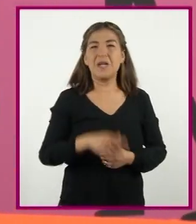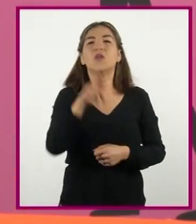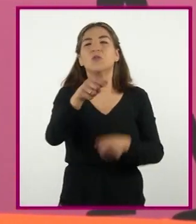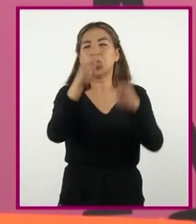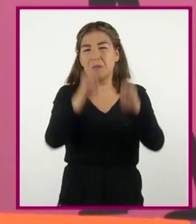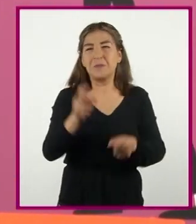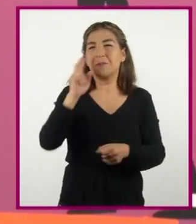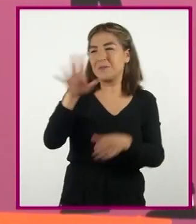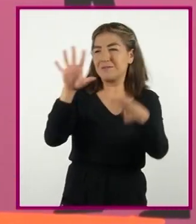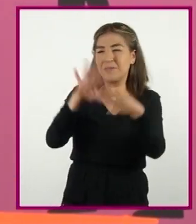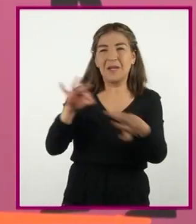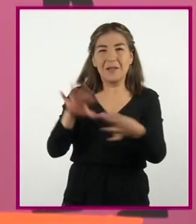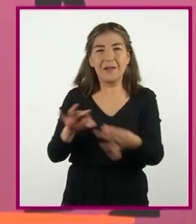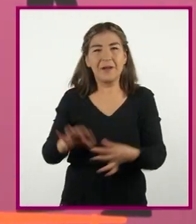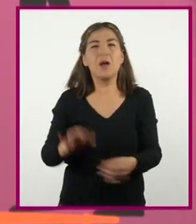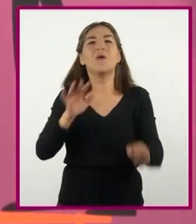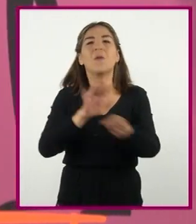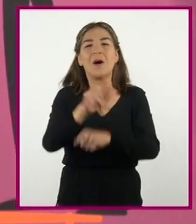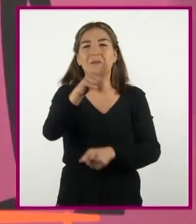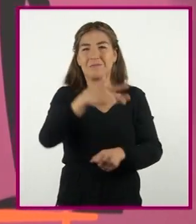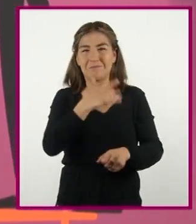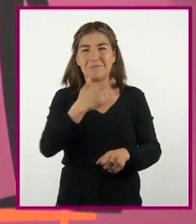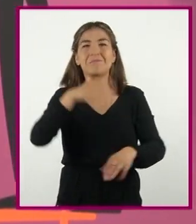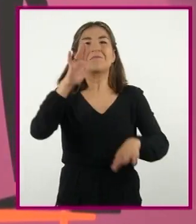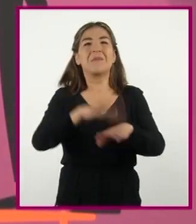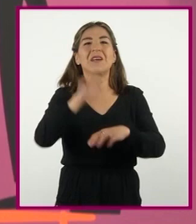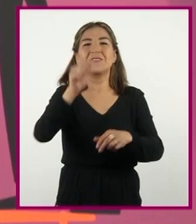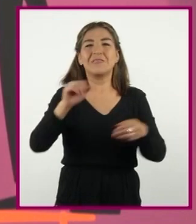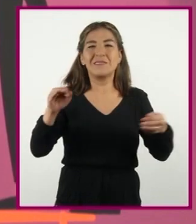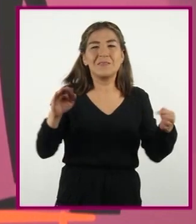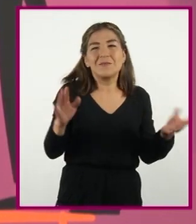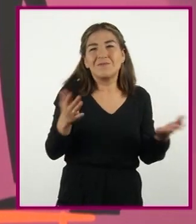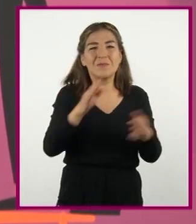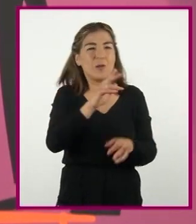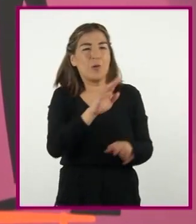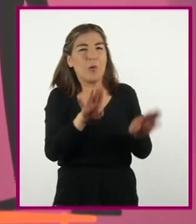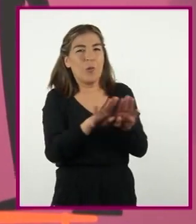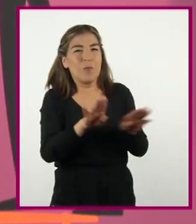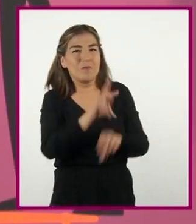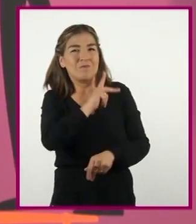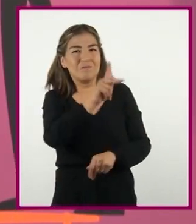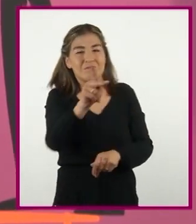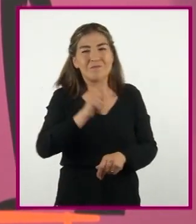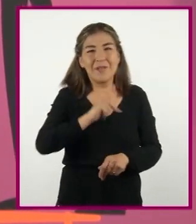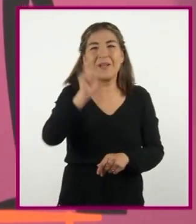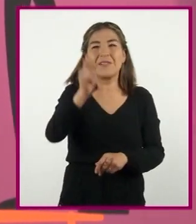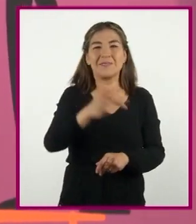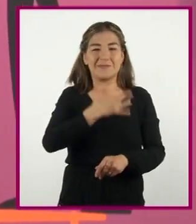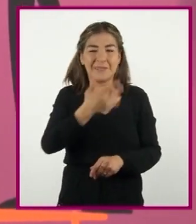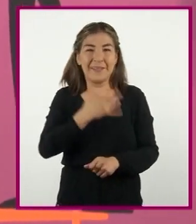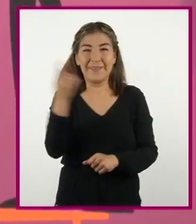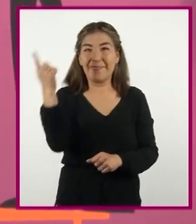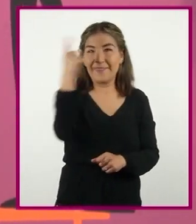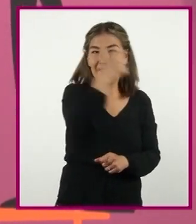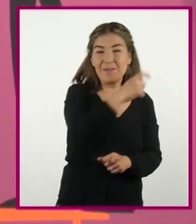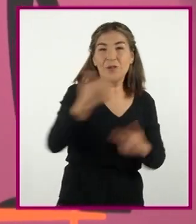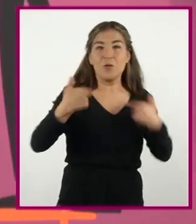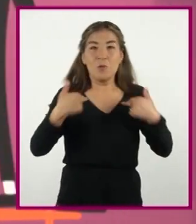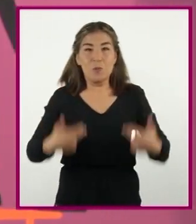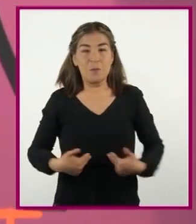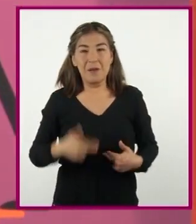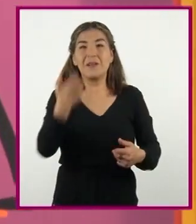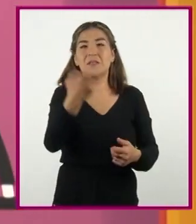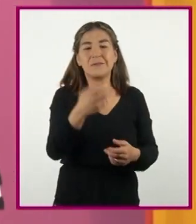ellos les parece más cercano. La forma en que cada quien participa como parte de la humanidad